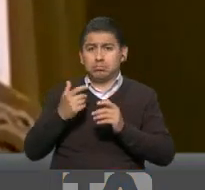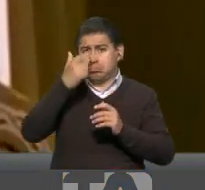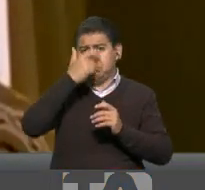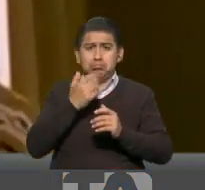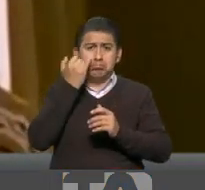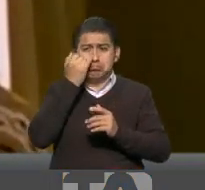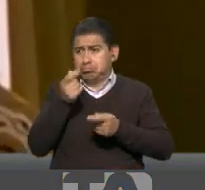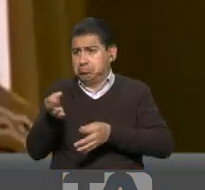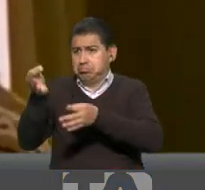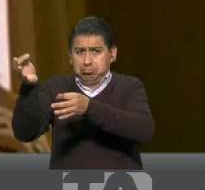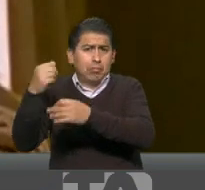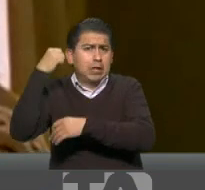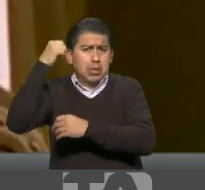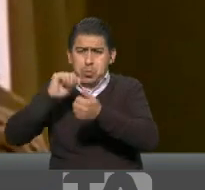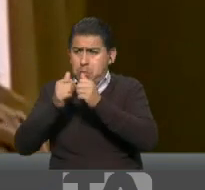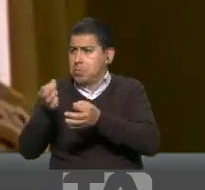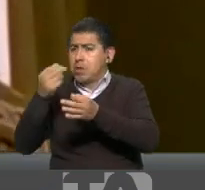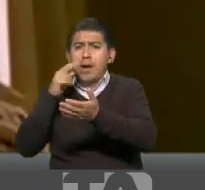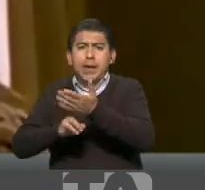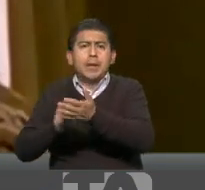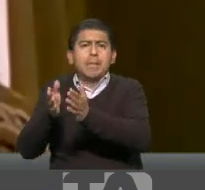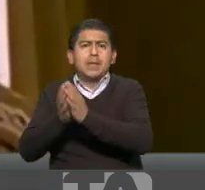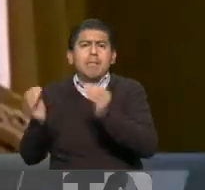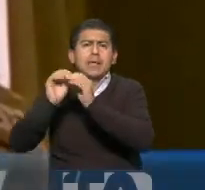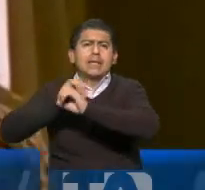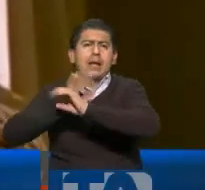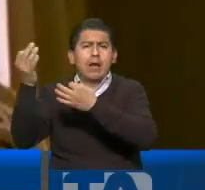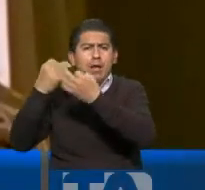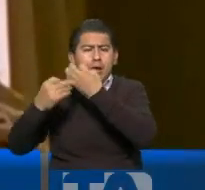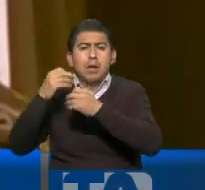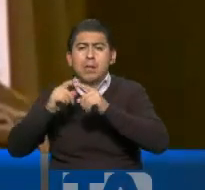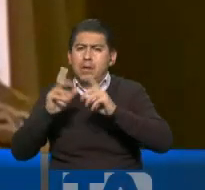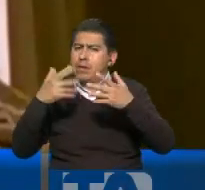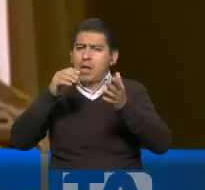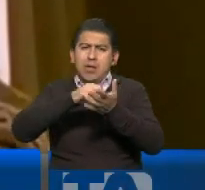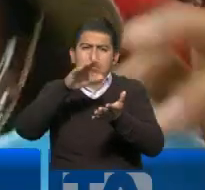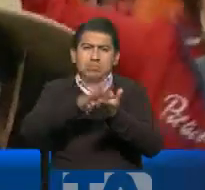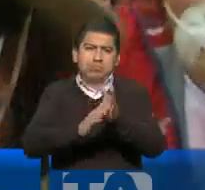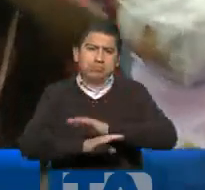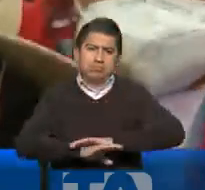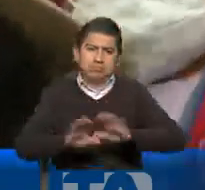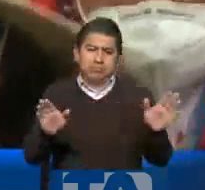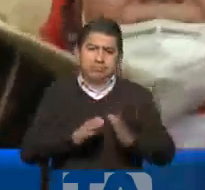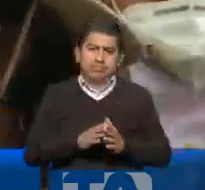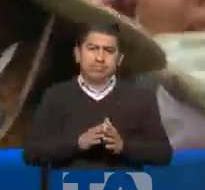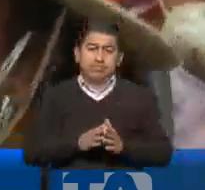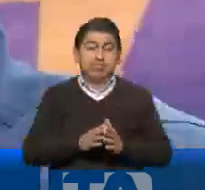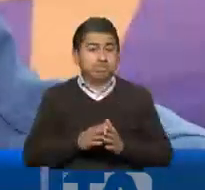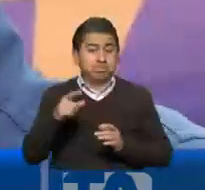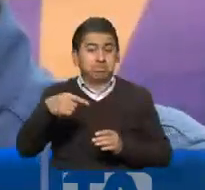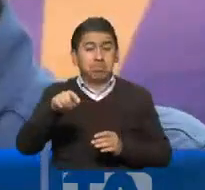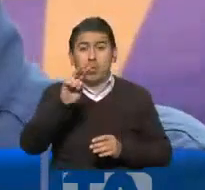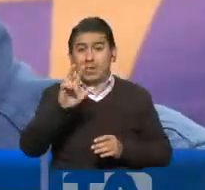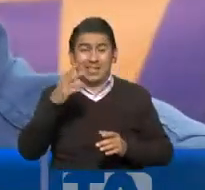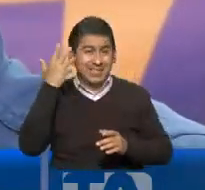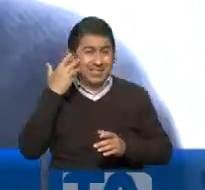organización política, en nada cambia en la sentencia que ya lo conocemos los ecuatorianos. Durante los próximos 23 días,